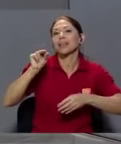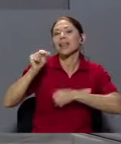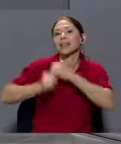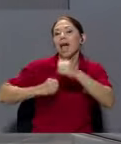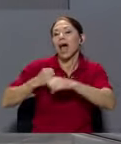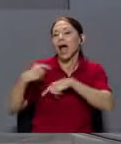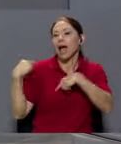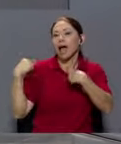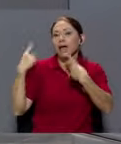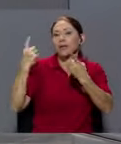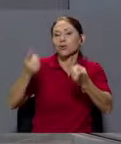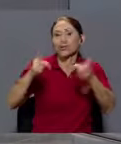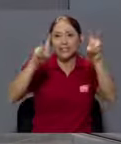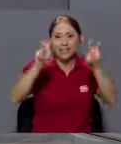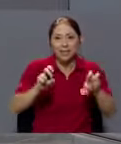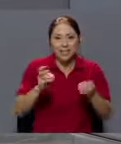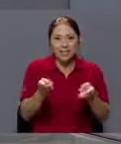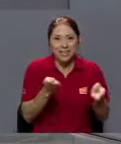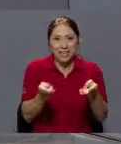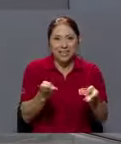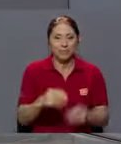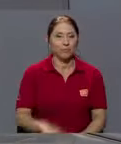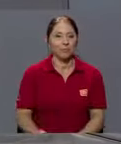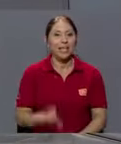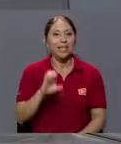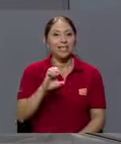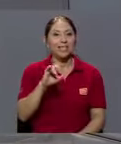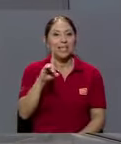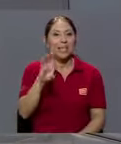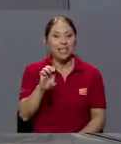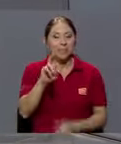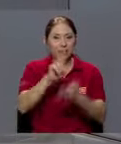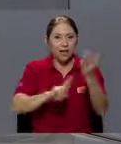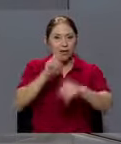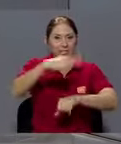bachillerato que motivó al CIDE de la Universidad